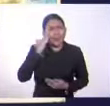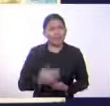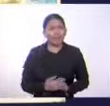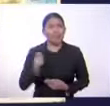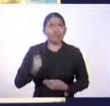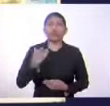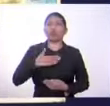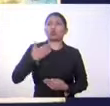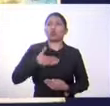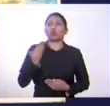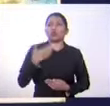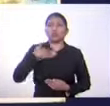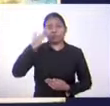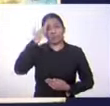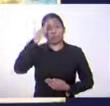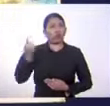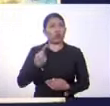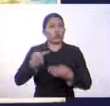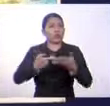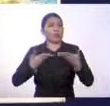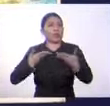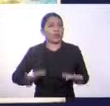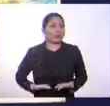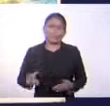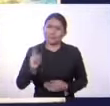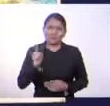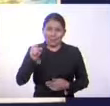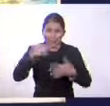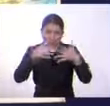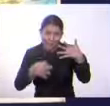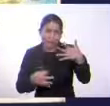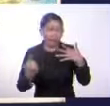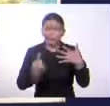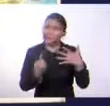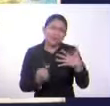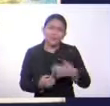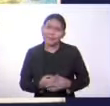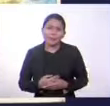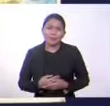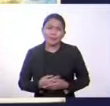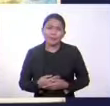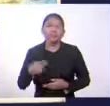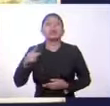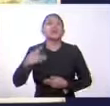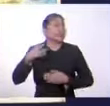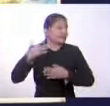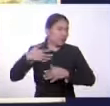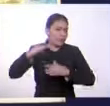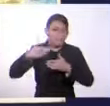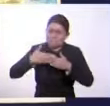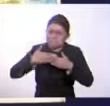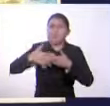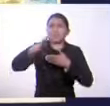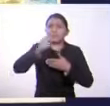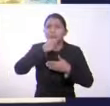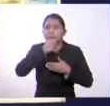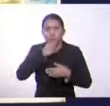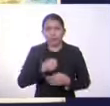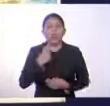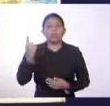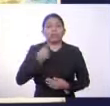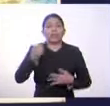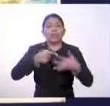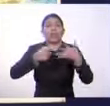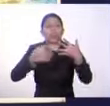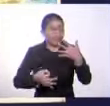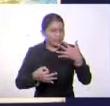digan que los derechos humanos son solamente lo que la ley diga. ¿Por qué? Porque trasciende el contenido de la ley. Fíjense ¿Será usted,